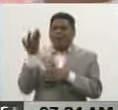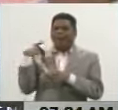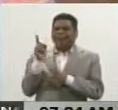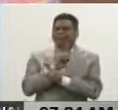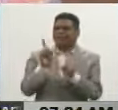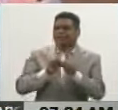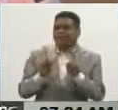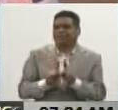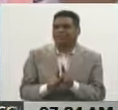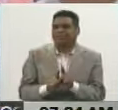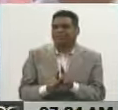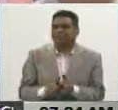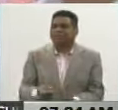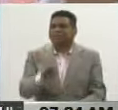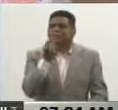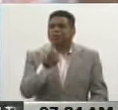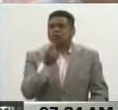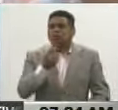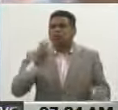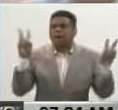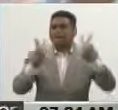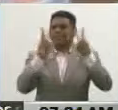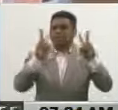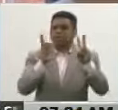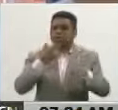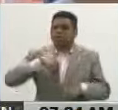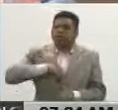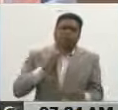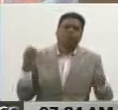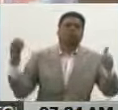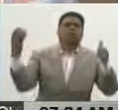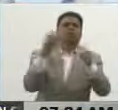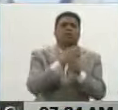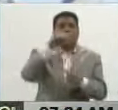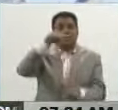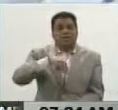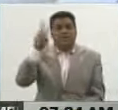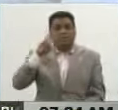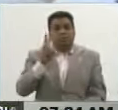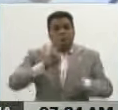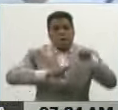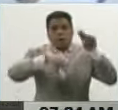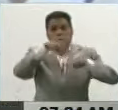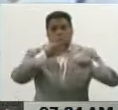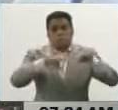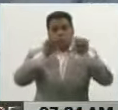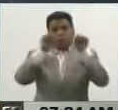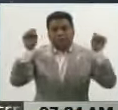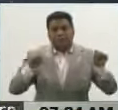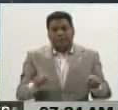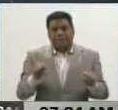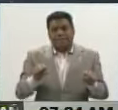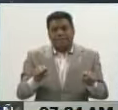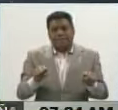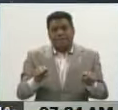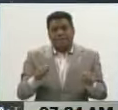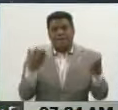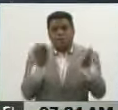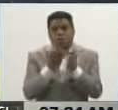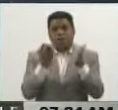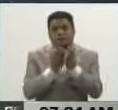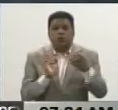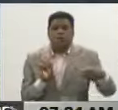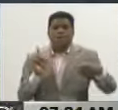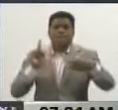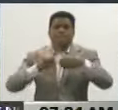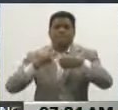de las victorias que hemos tenido. En Venezuela hemos construido un sistema educativo inclusivo. Hemos logrado